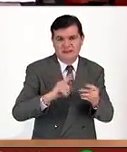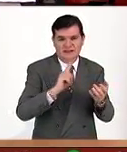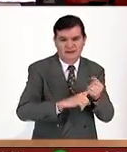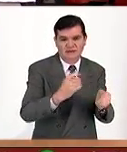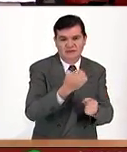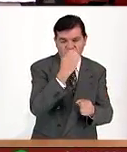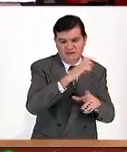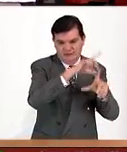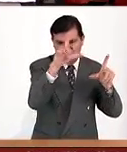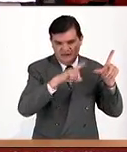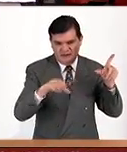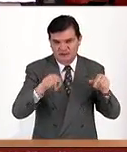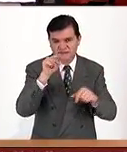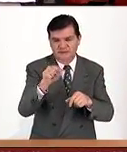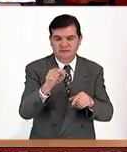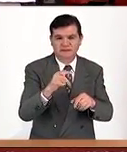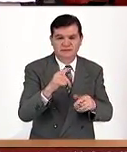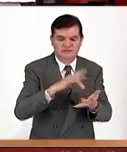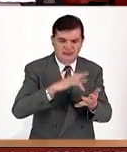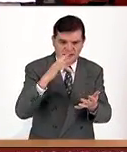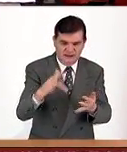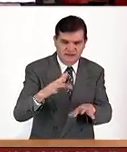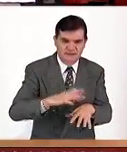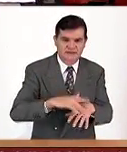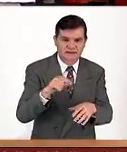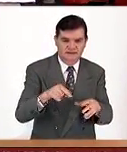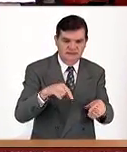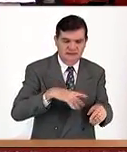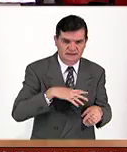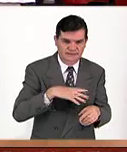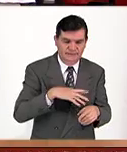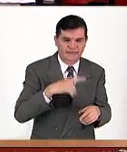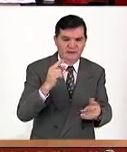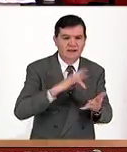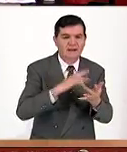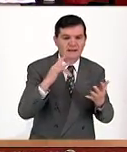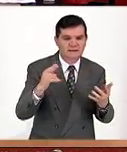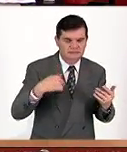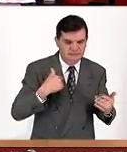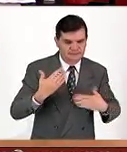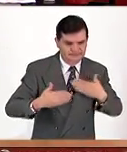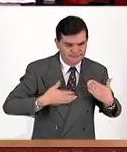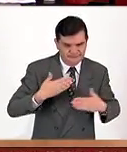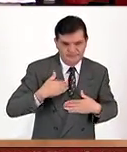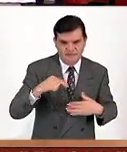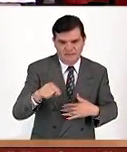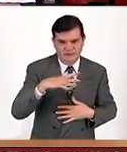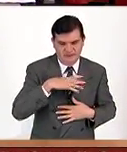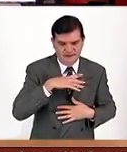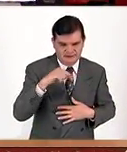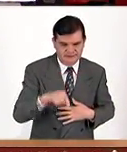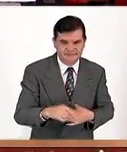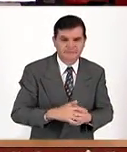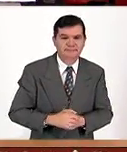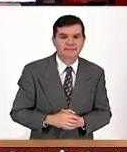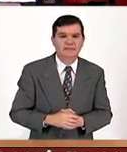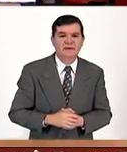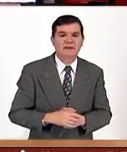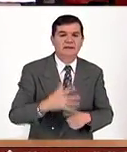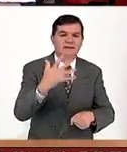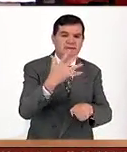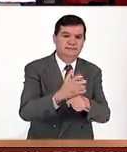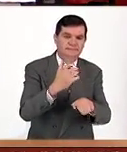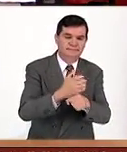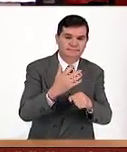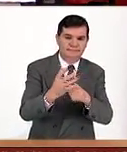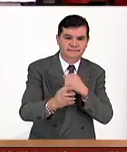del país. Vidal, Así es. muchas gracias por estar aquí. Al contrario, un placer, gracias. Bienvenido, Me encanta Vidal. estar Esta aquí. es tu casa. Quinta Gracias.